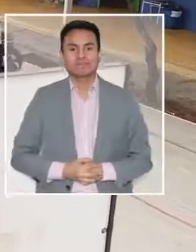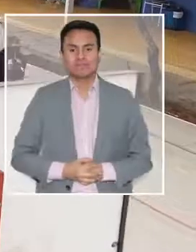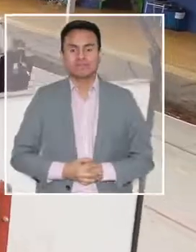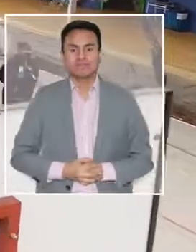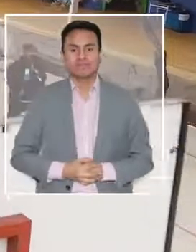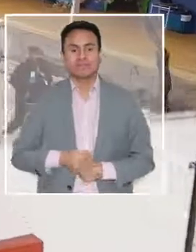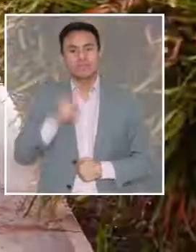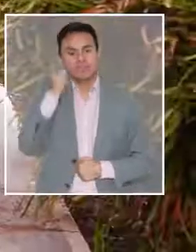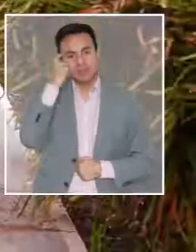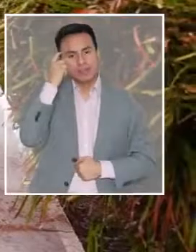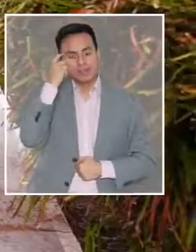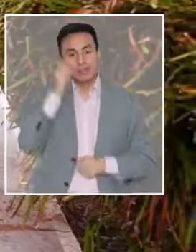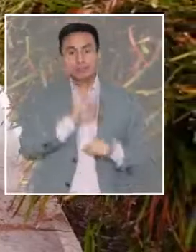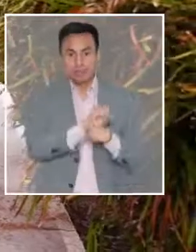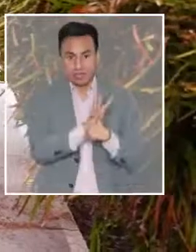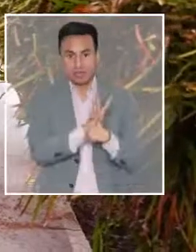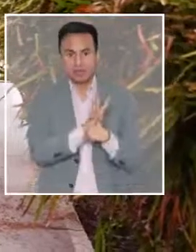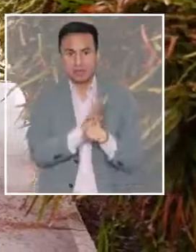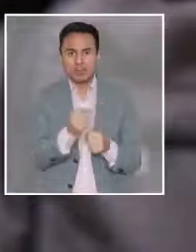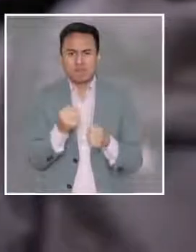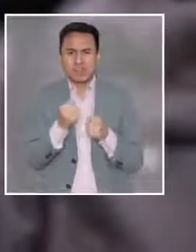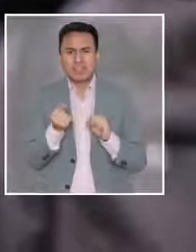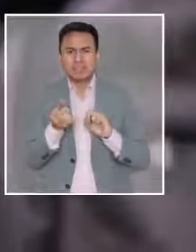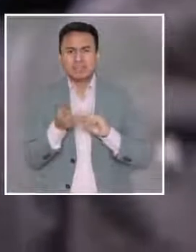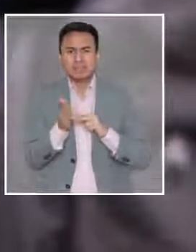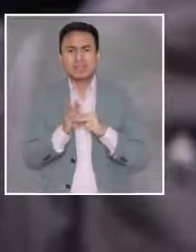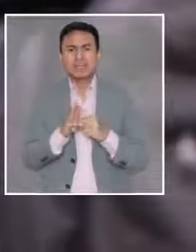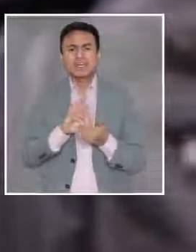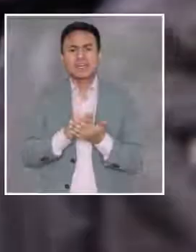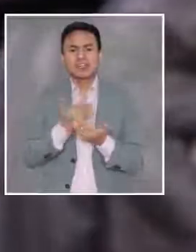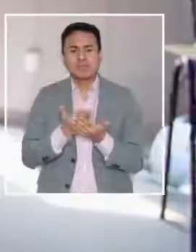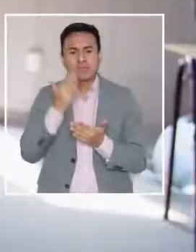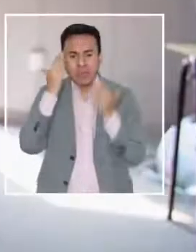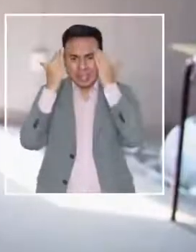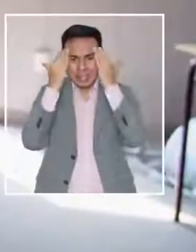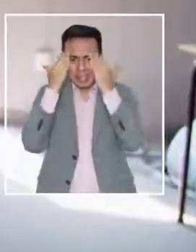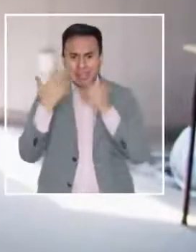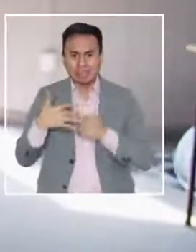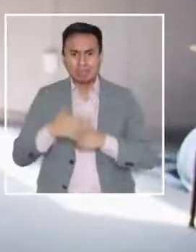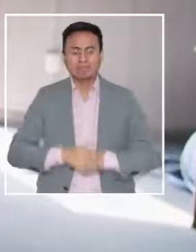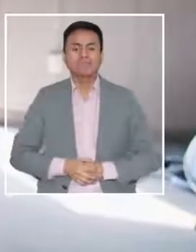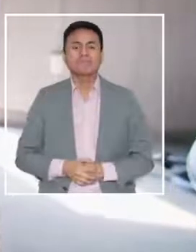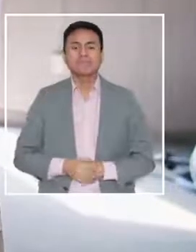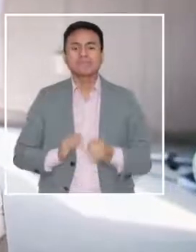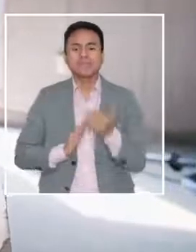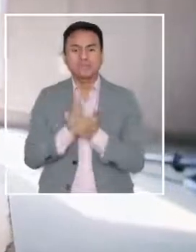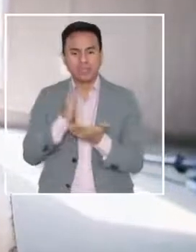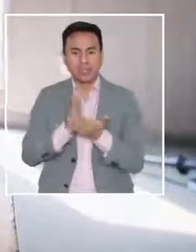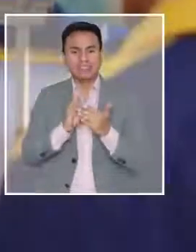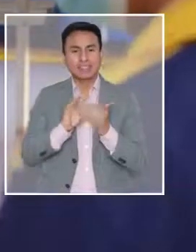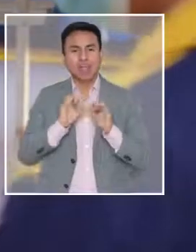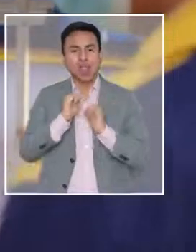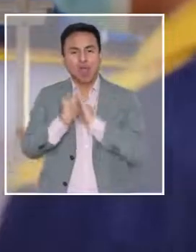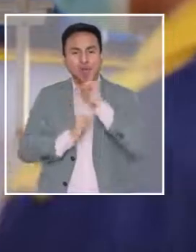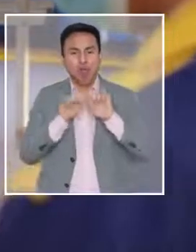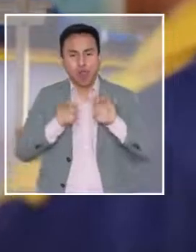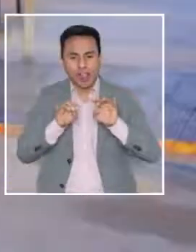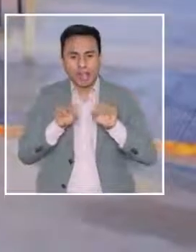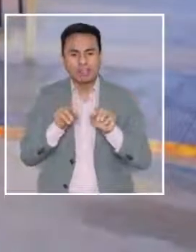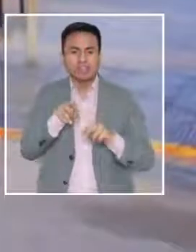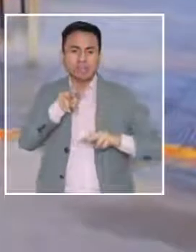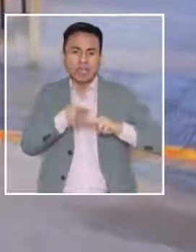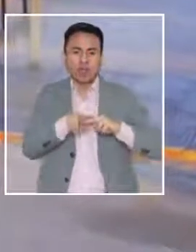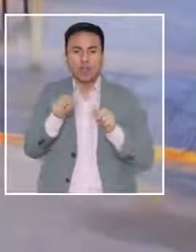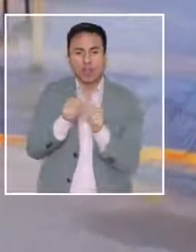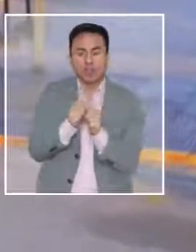colaborativos, teniendo en cuenta que la pandemia agudizó temas de salud mental. Al momento de empezar las clases online